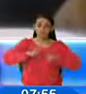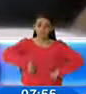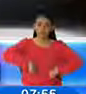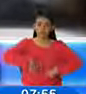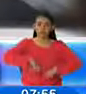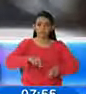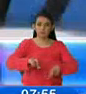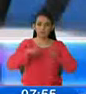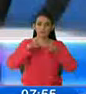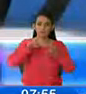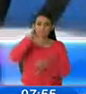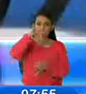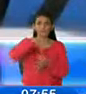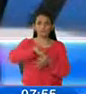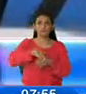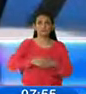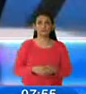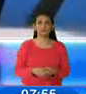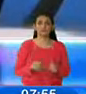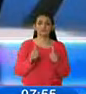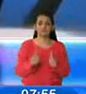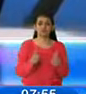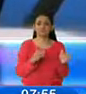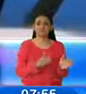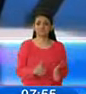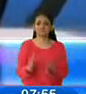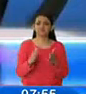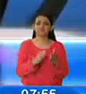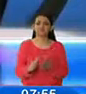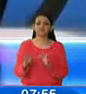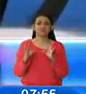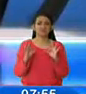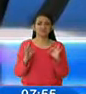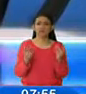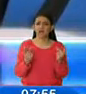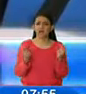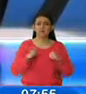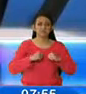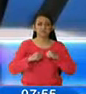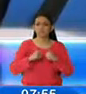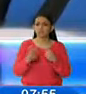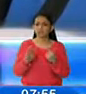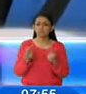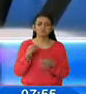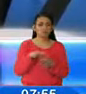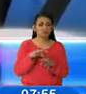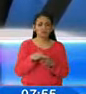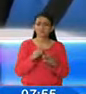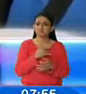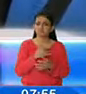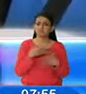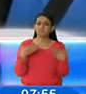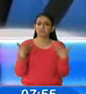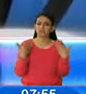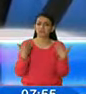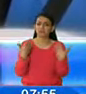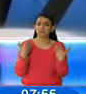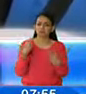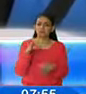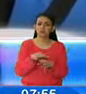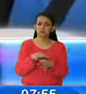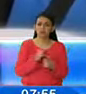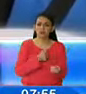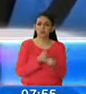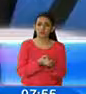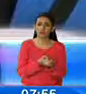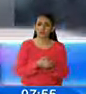para el sufragio. Ha estado muy bien todo organizado y ha sido muy rápido todo y nos sentimos alegres por la